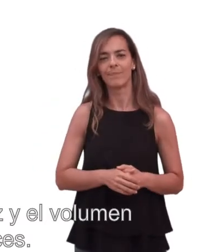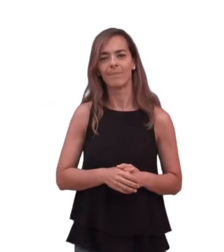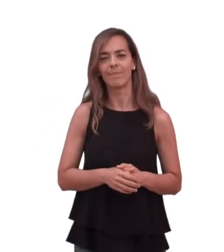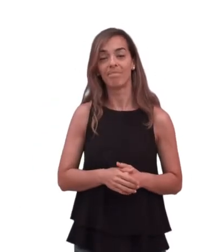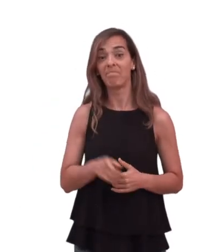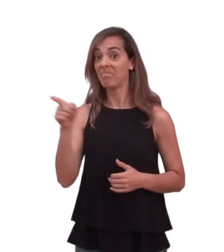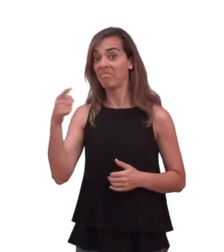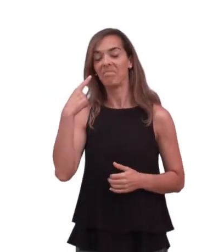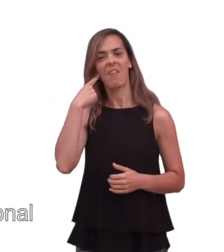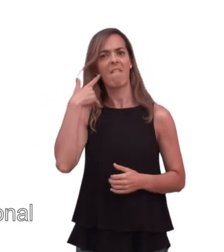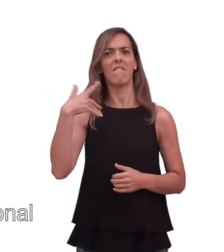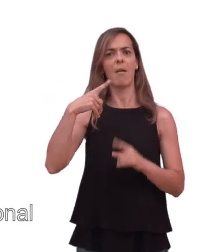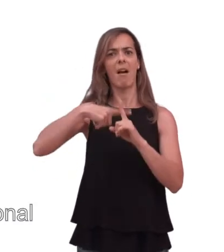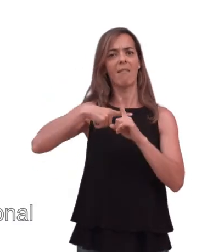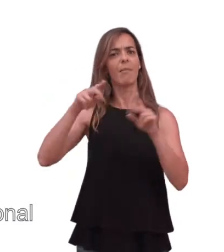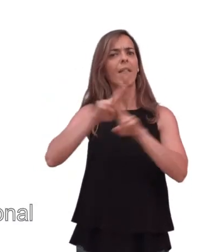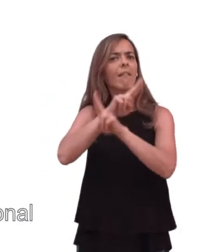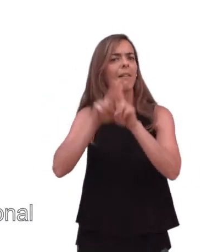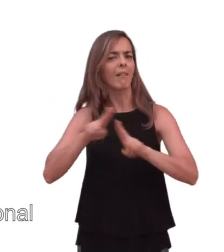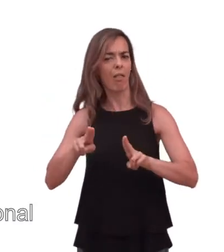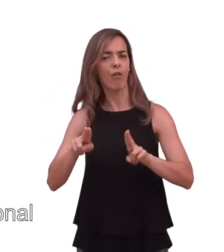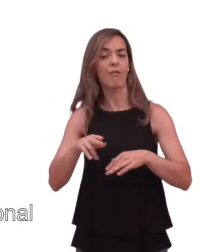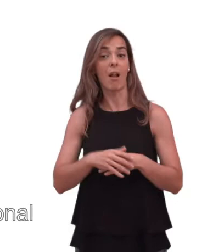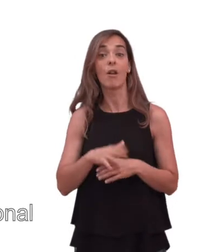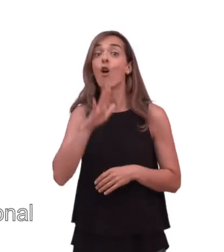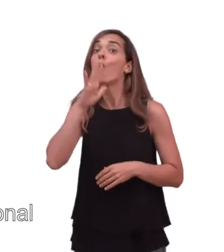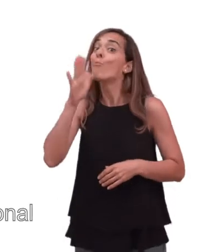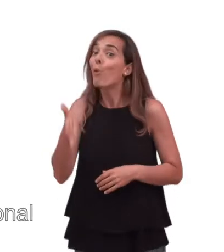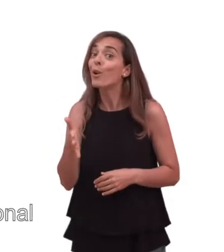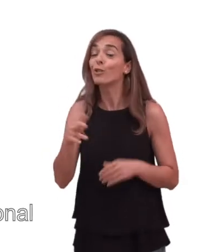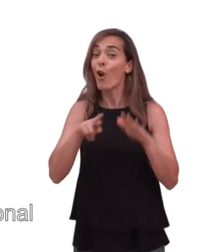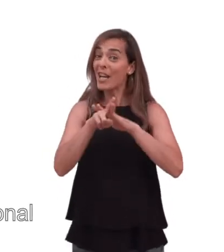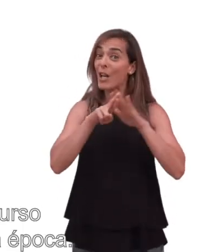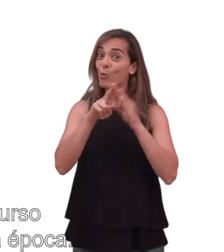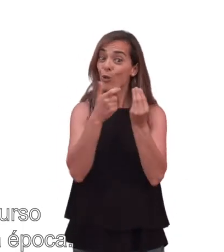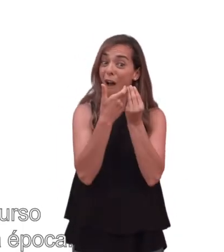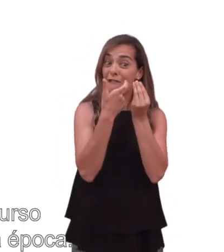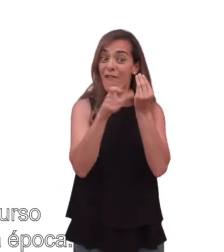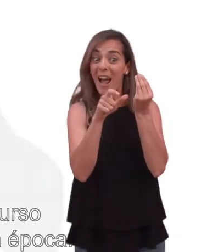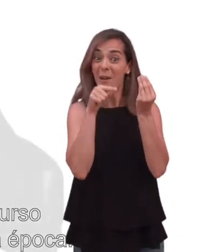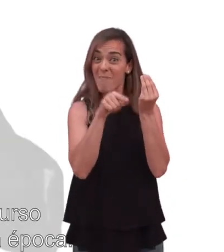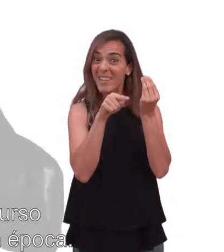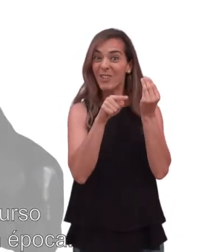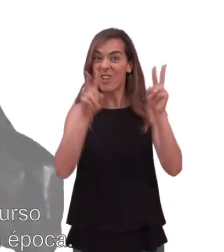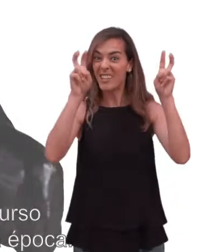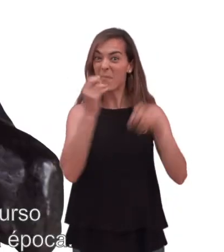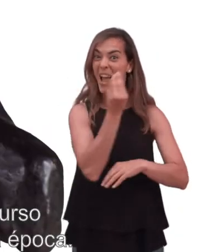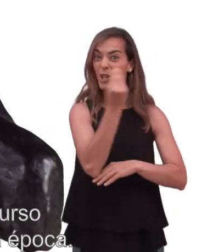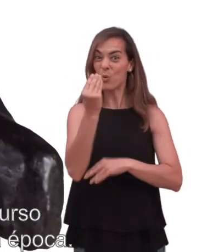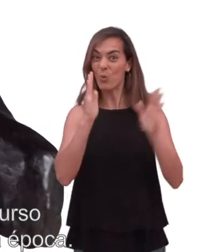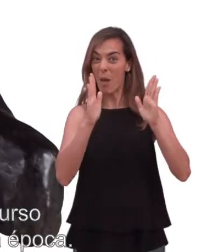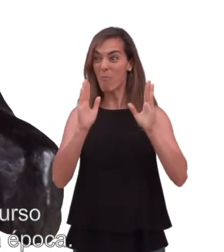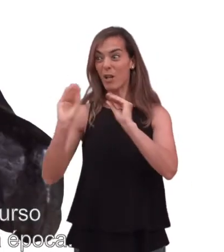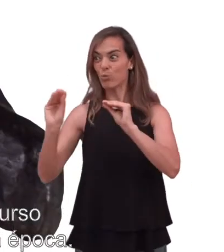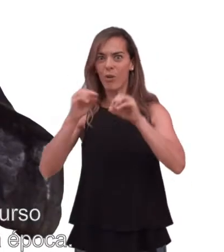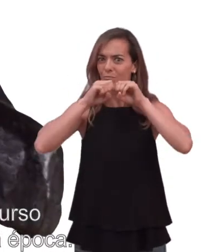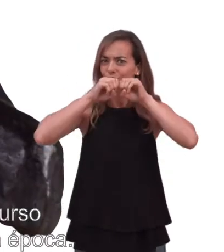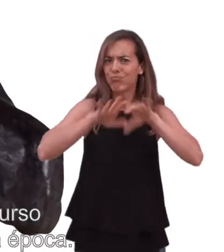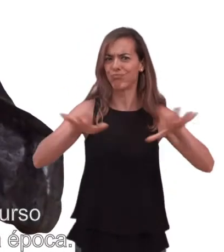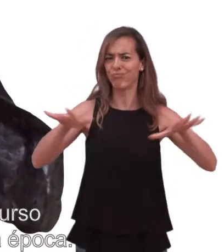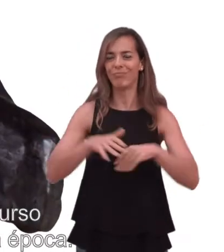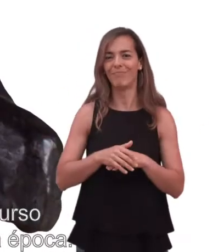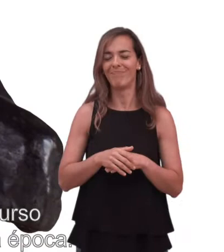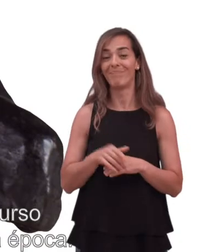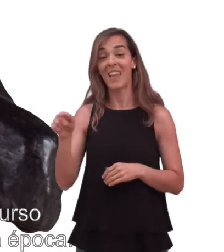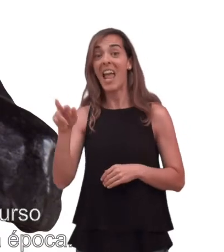matices. La gran proyección internacional de Auguste Rodin explica la proliferación del recurso al fragmento en la